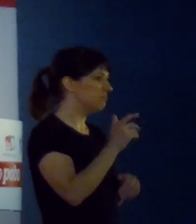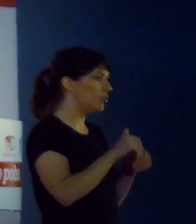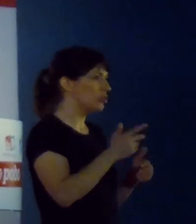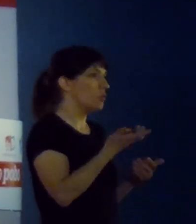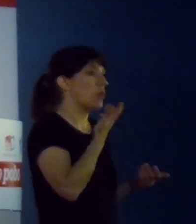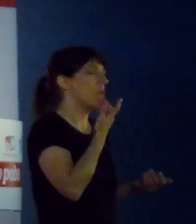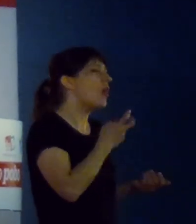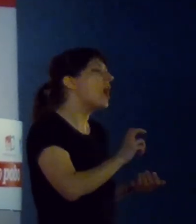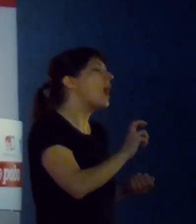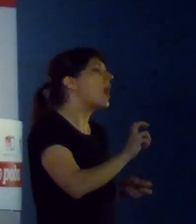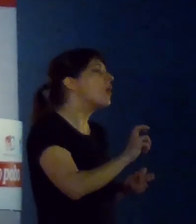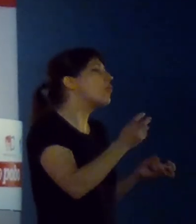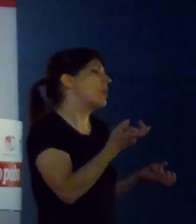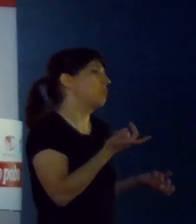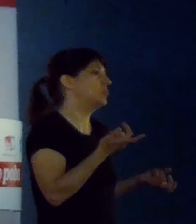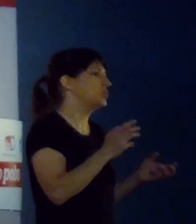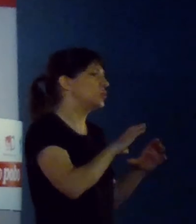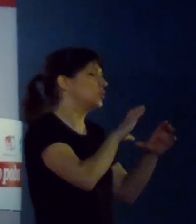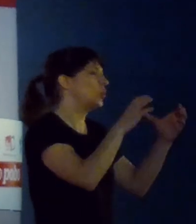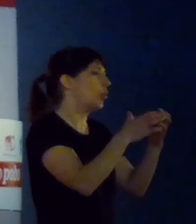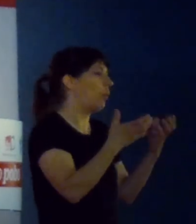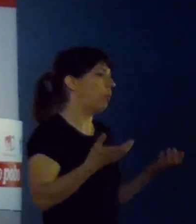algún Arturo Uí